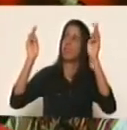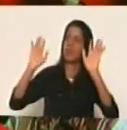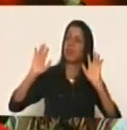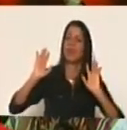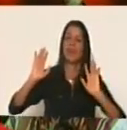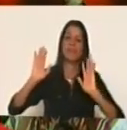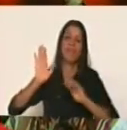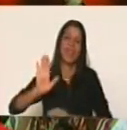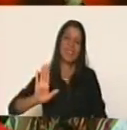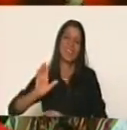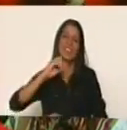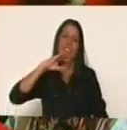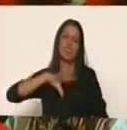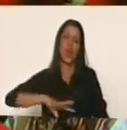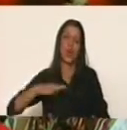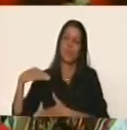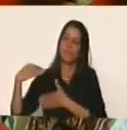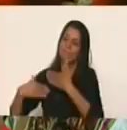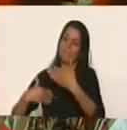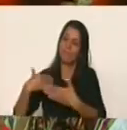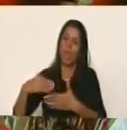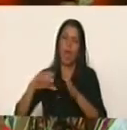es nuestro origen.